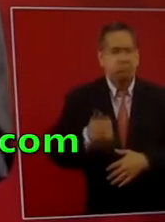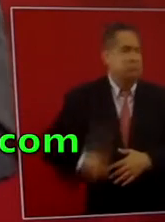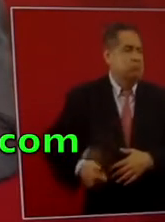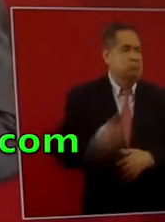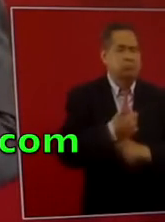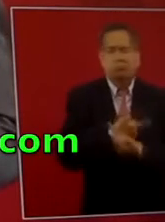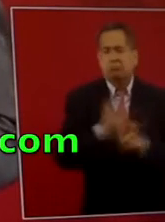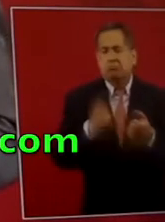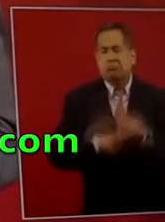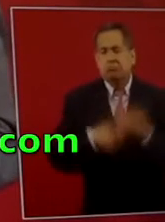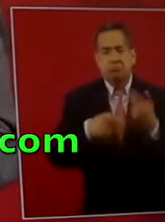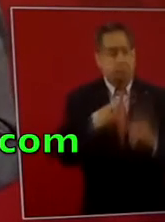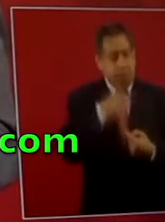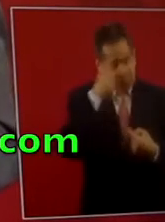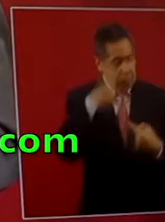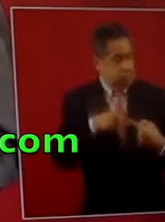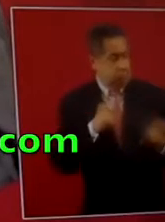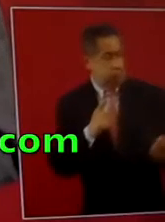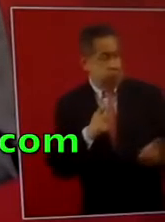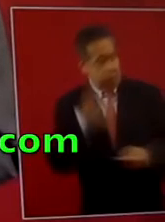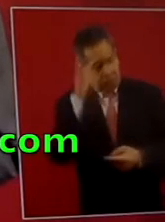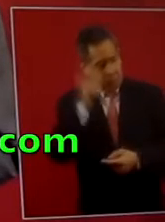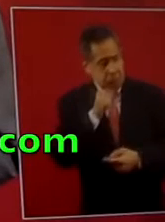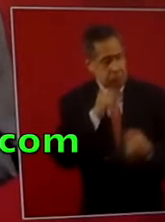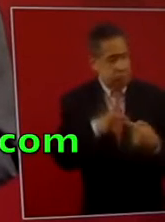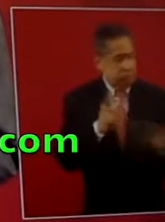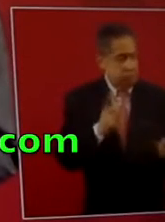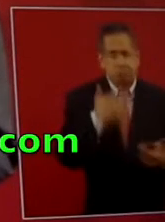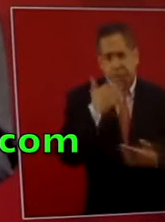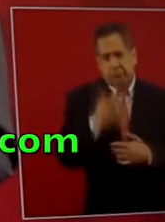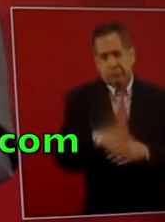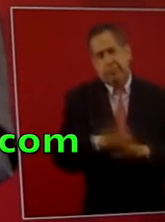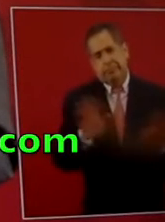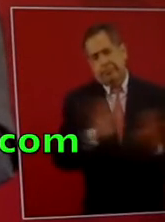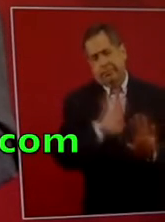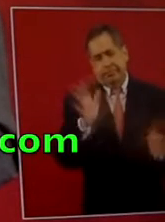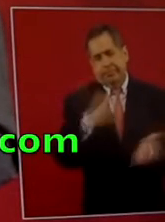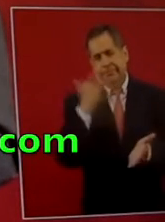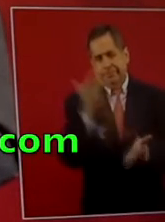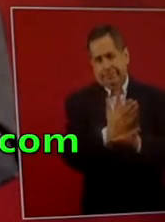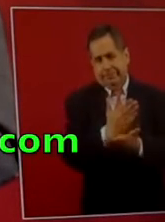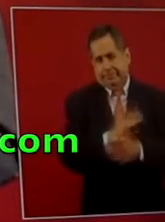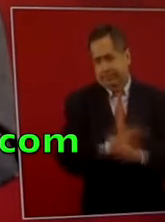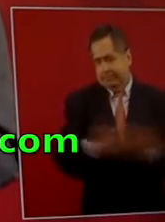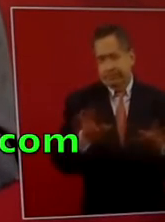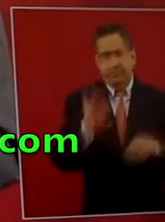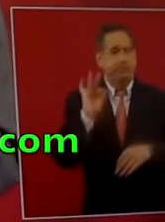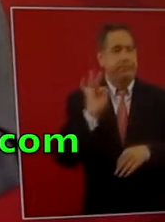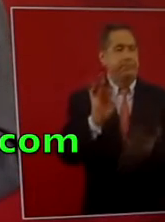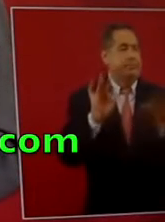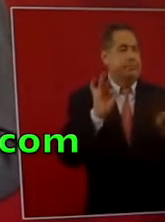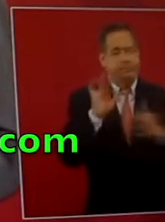las condiciones y que la gente empiece a ser beneficiada en lo que es